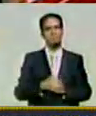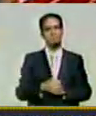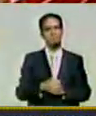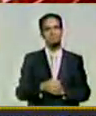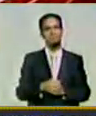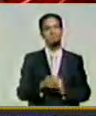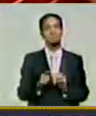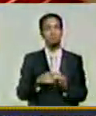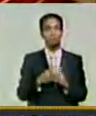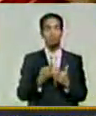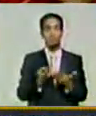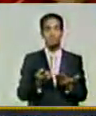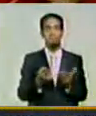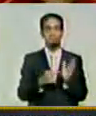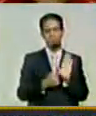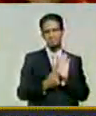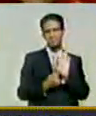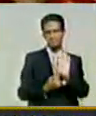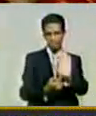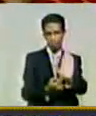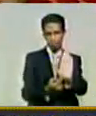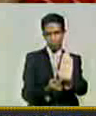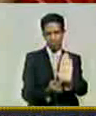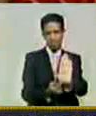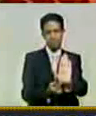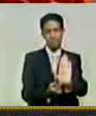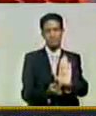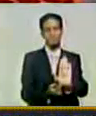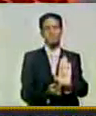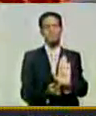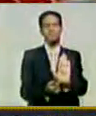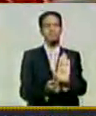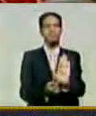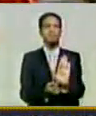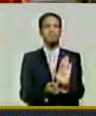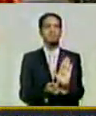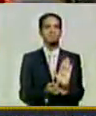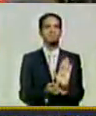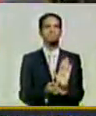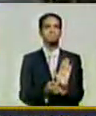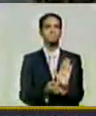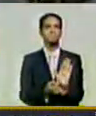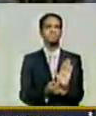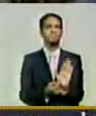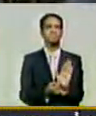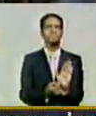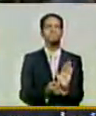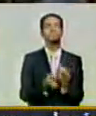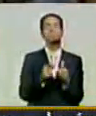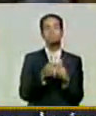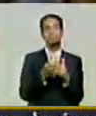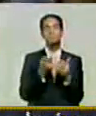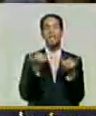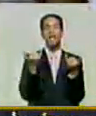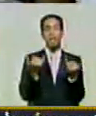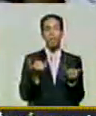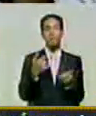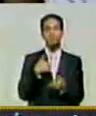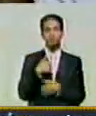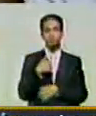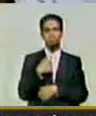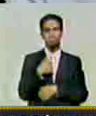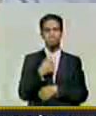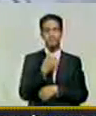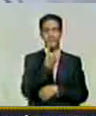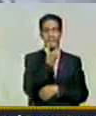demostrar por la vía de los hechos. Mi mensaje, ¿cuál puede ser? Por ejemplo,